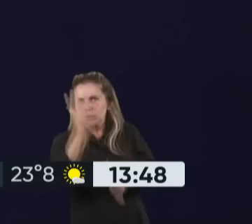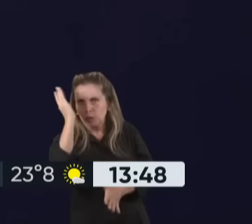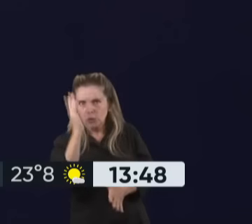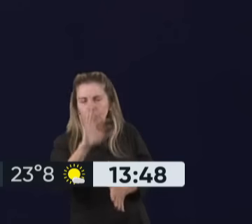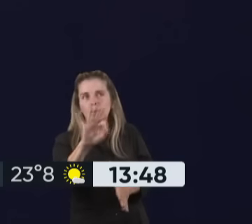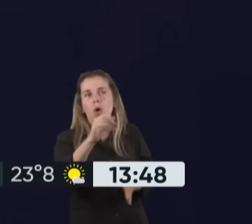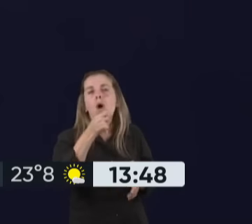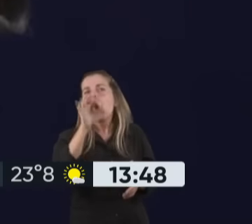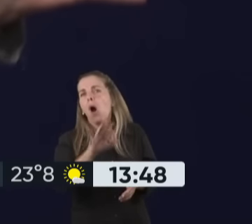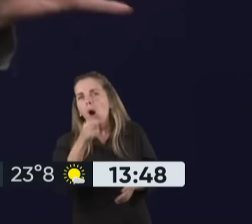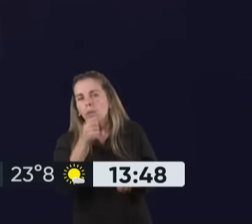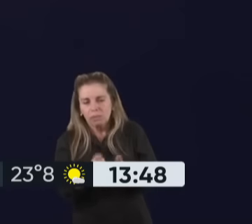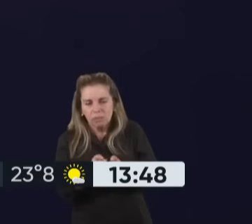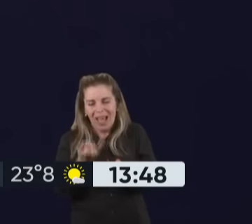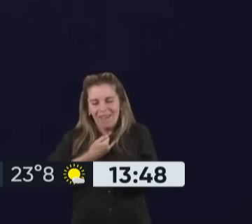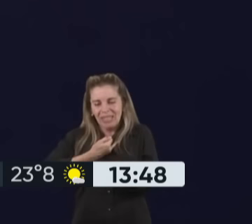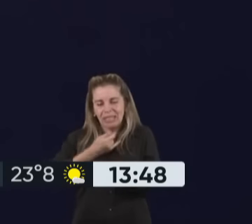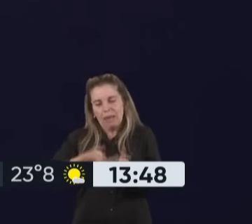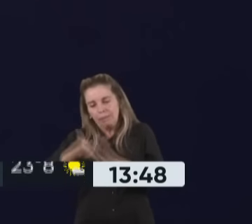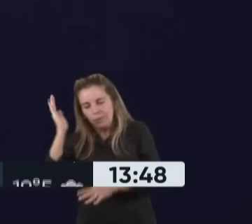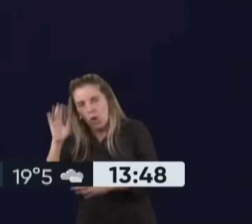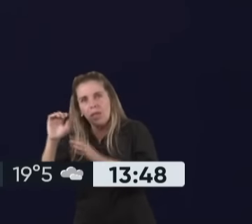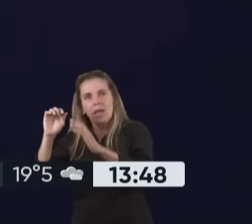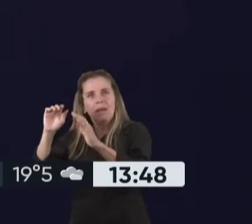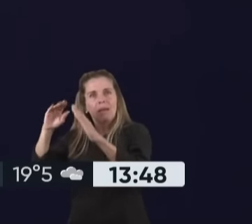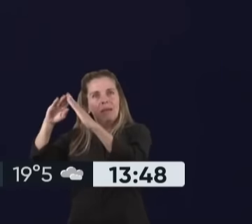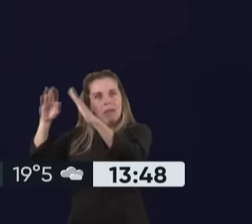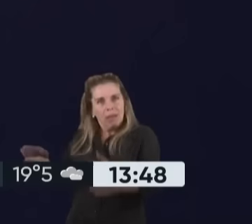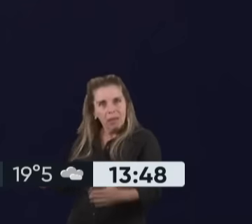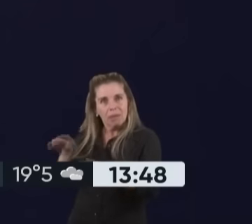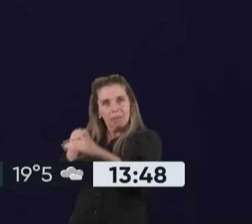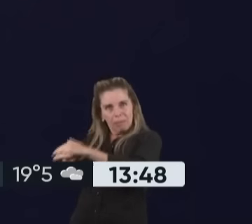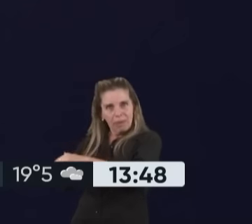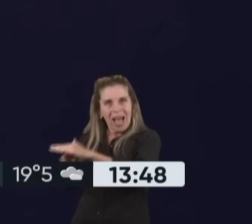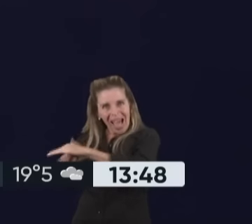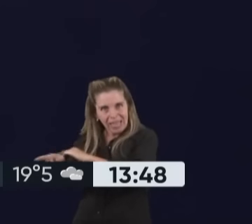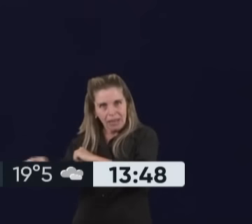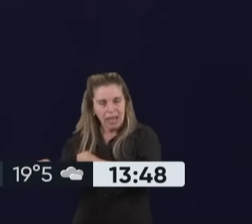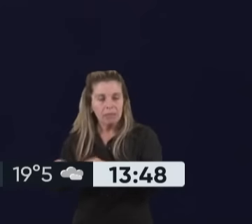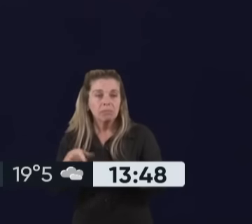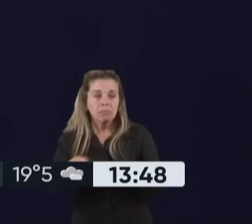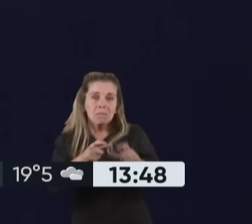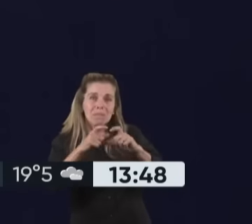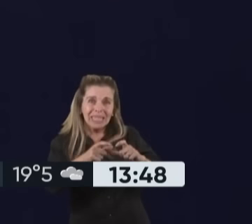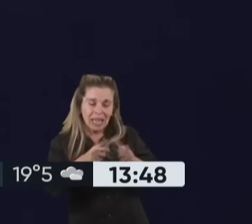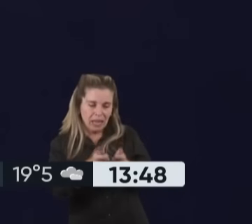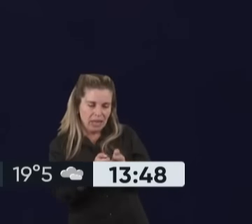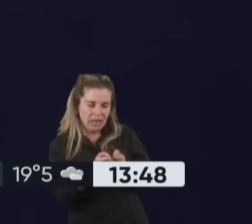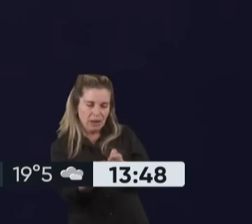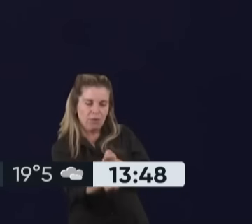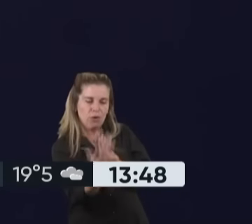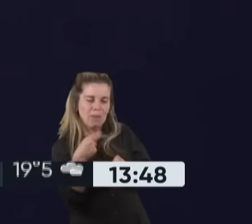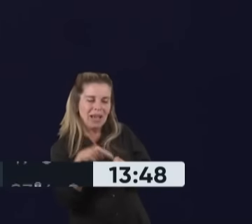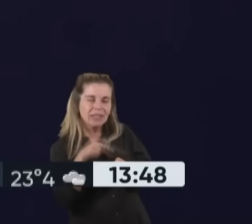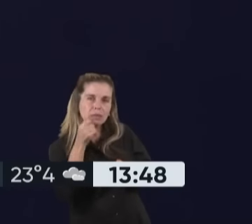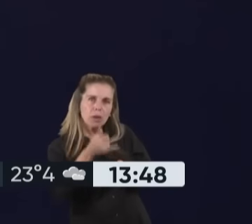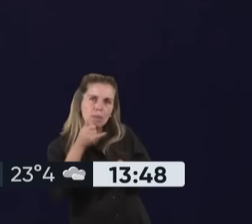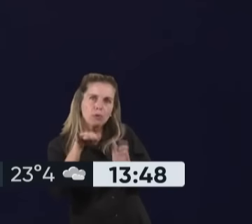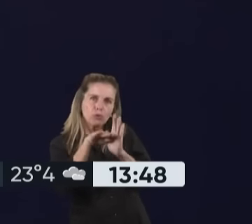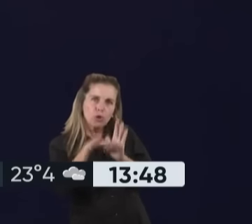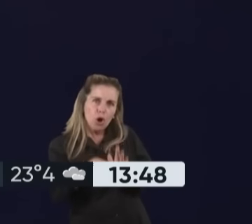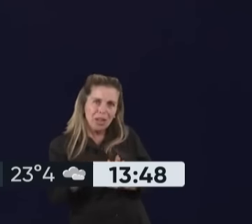o tiene que ir al refugio tal. Va a estar el mensaje con las instrucciones. Esto, como bien dijo